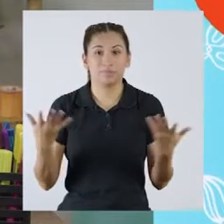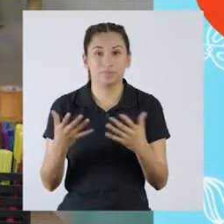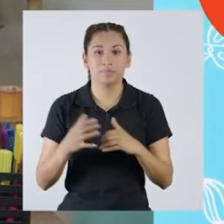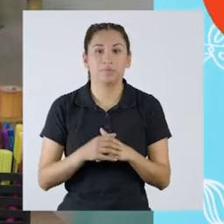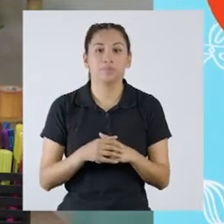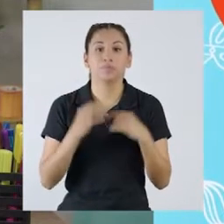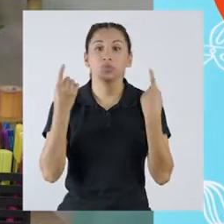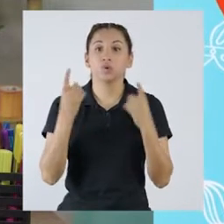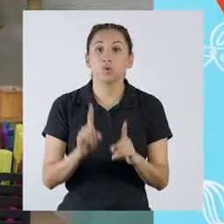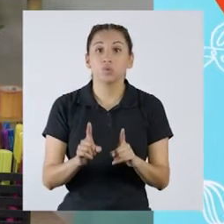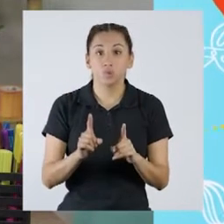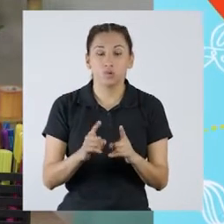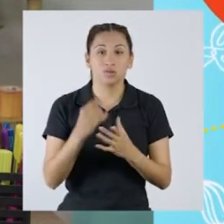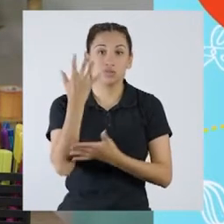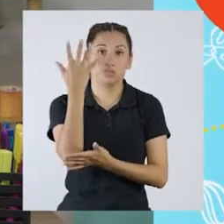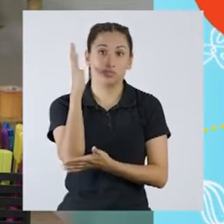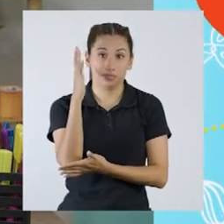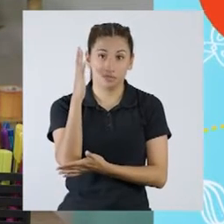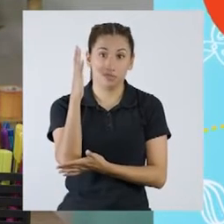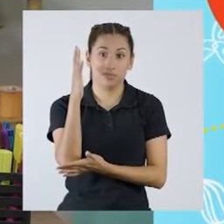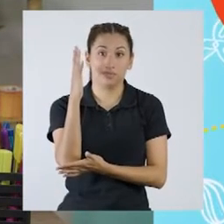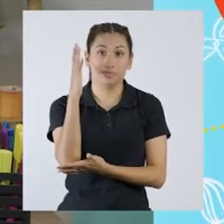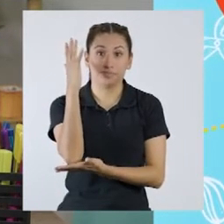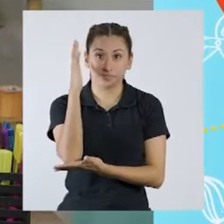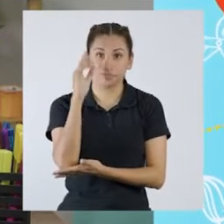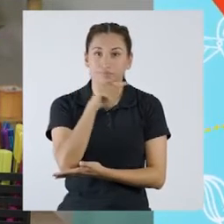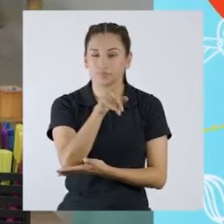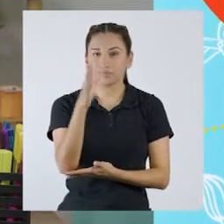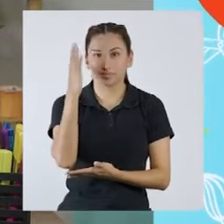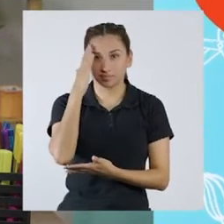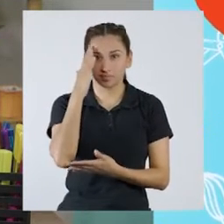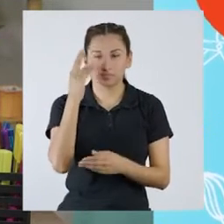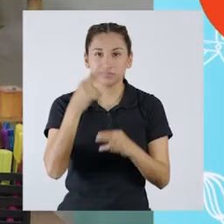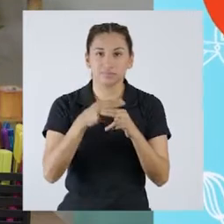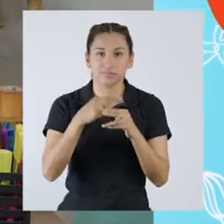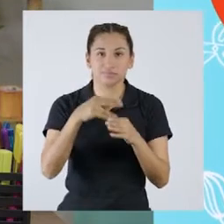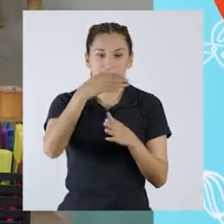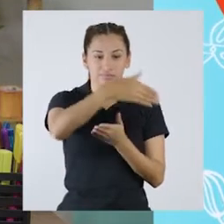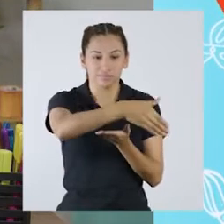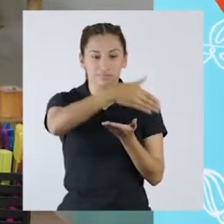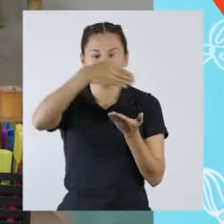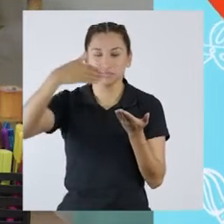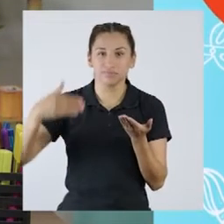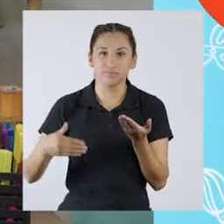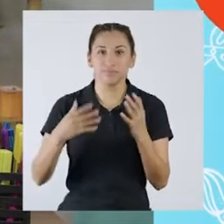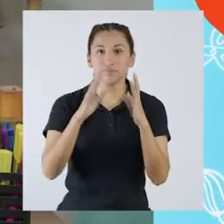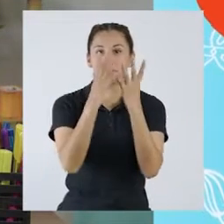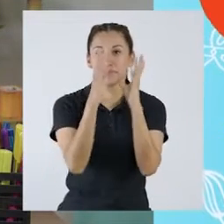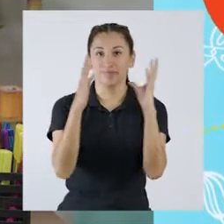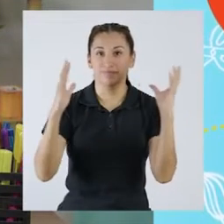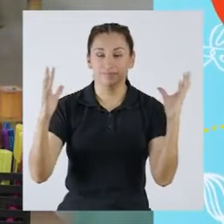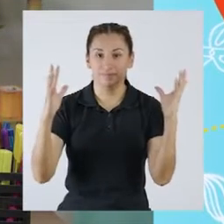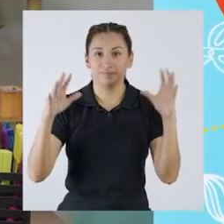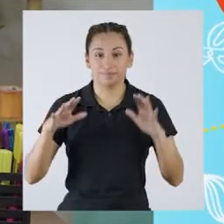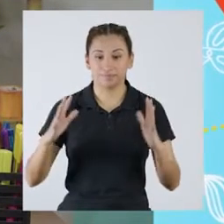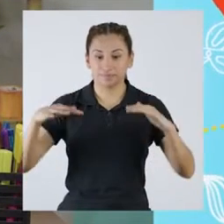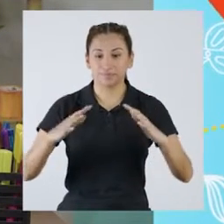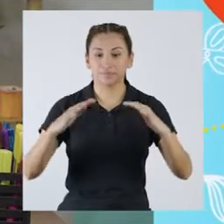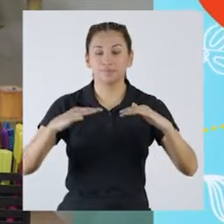es que cuando los árboles llegan a lo que nosotros le llamamos la línea arbórea, quiere decir el bosque y el